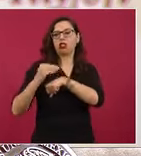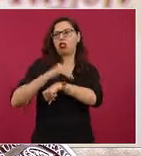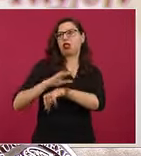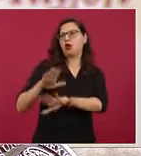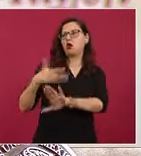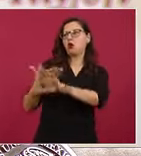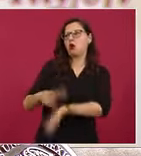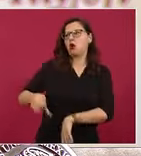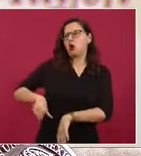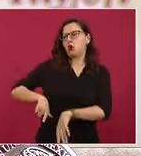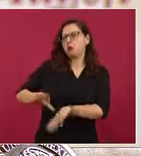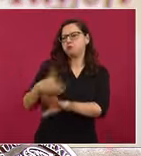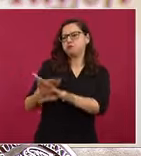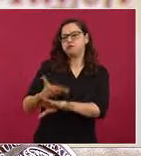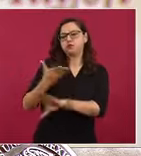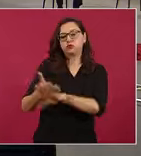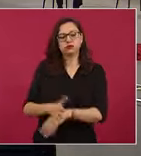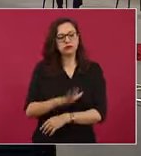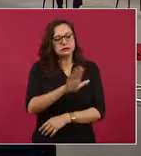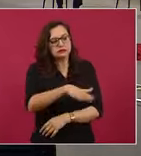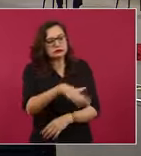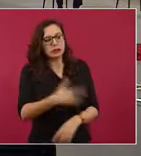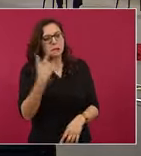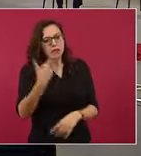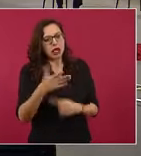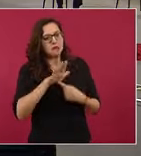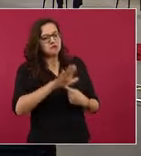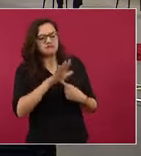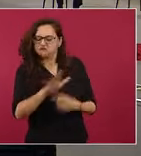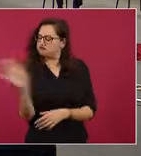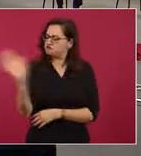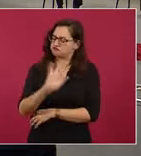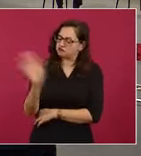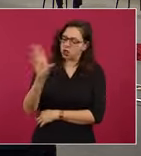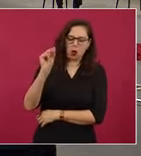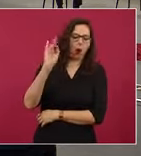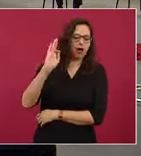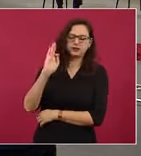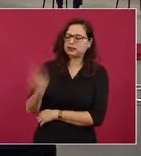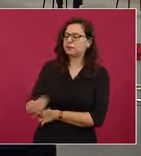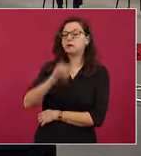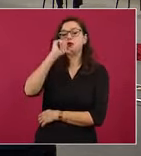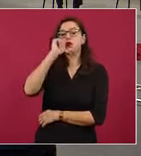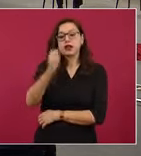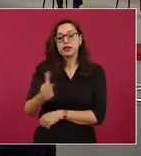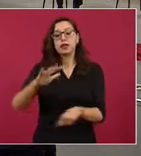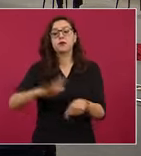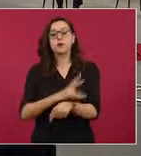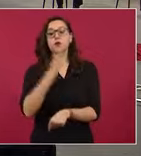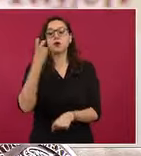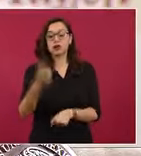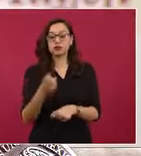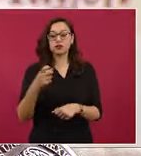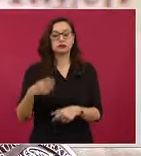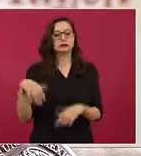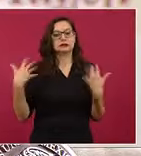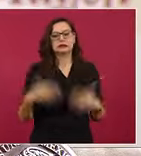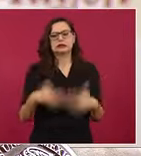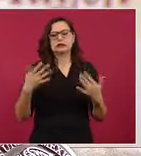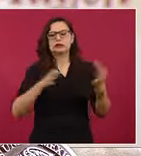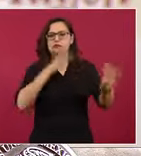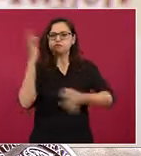gobierno. Nada los saca de ahí, no reconocen nada. Así, en medios y redes, se dio una campaña